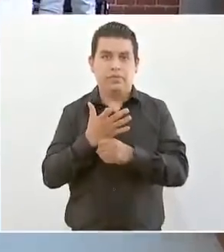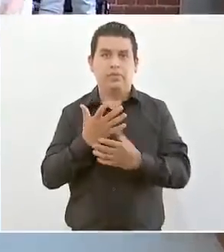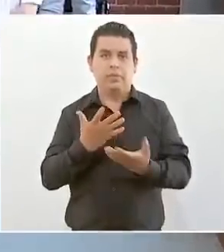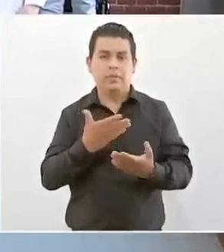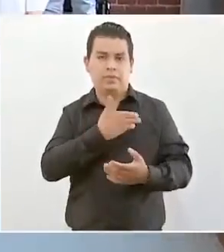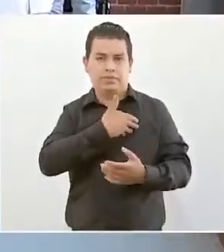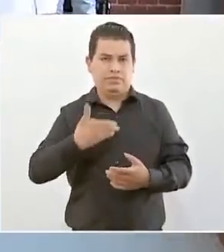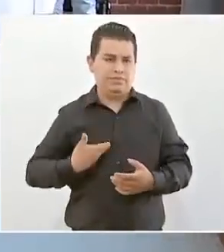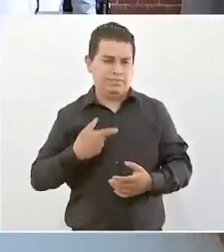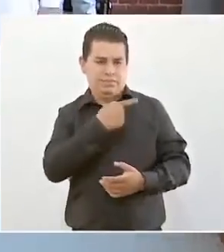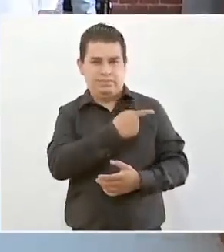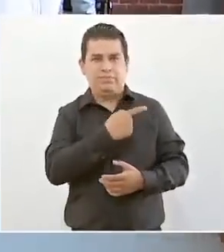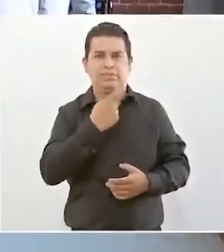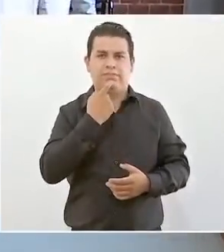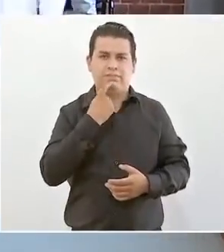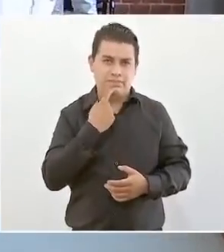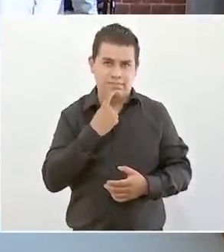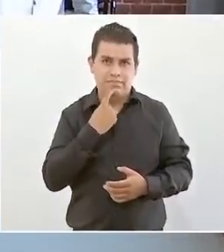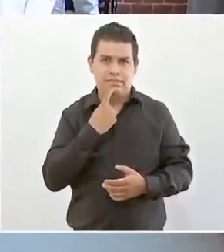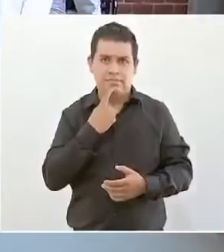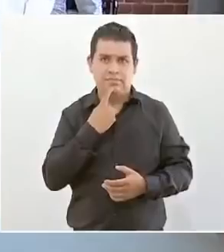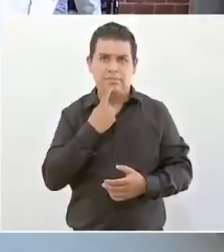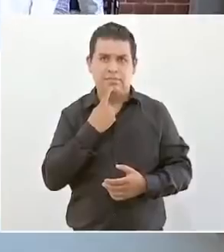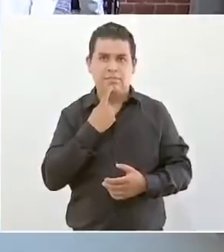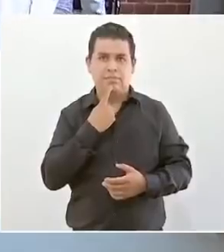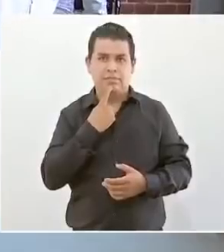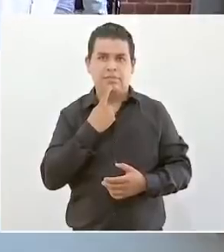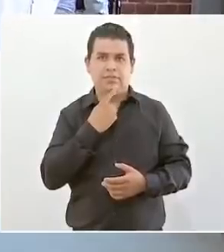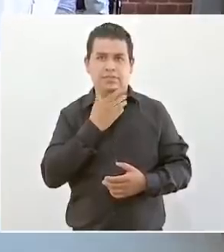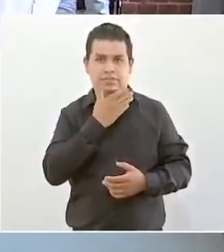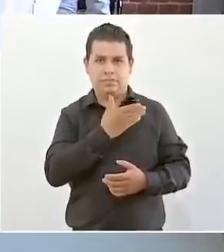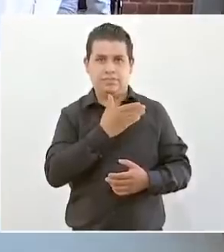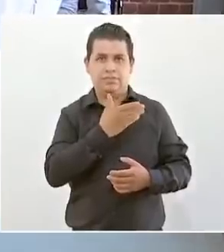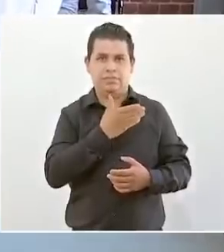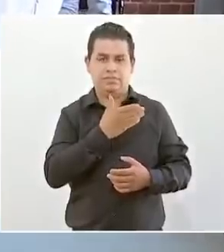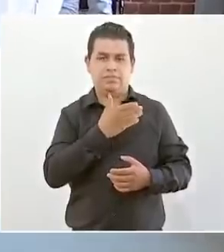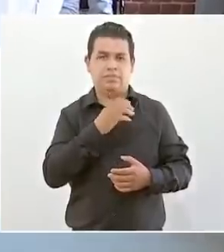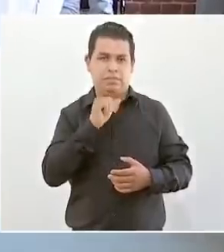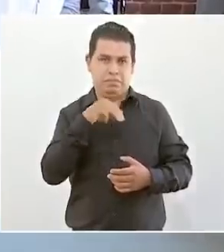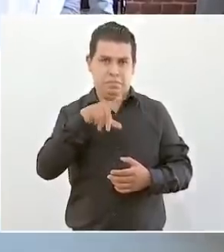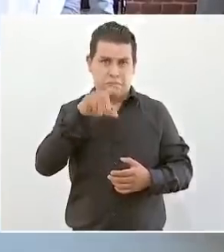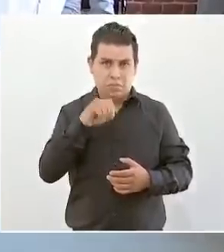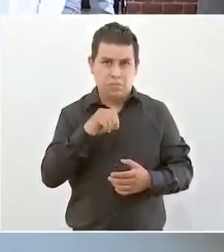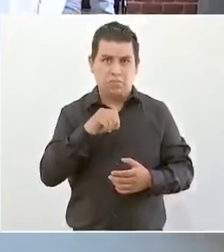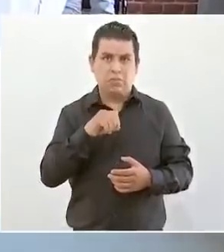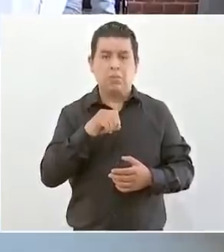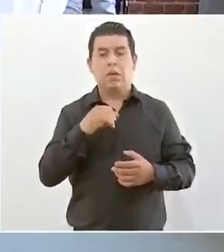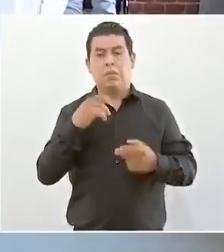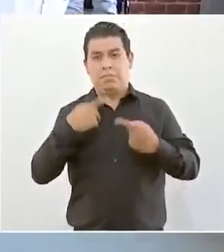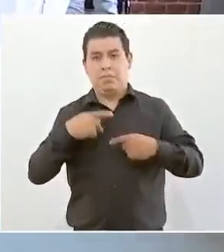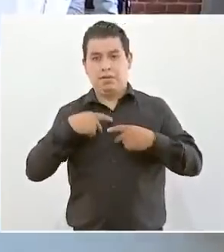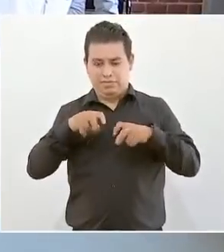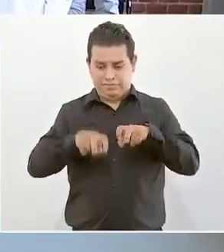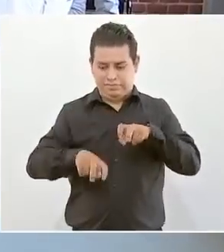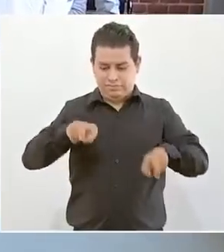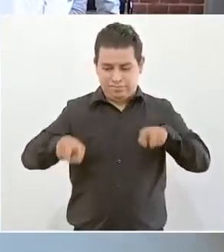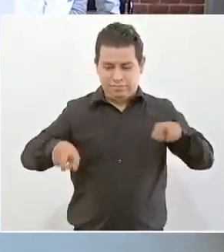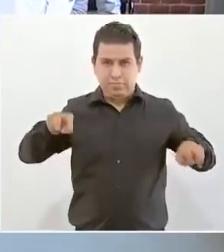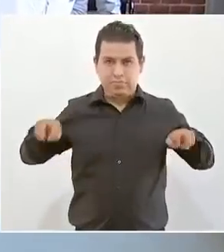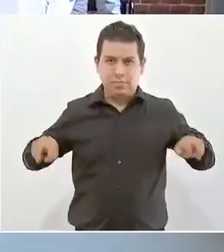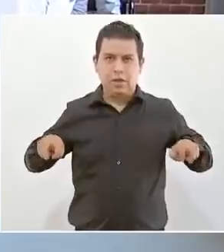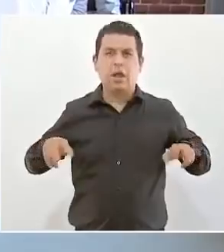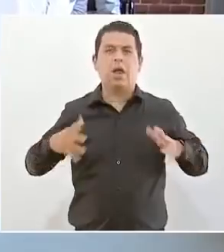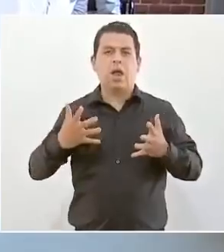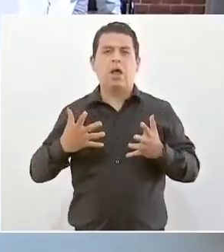presidente constitucional de los Estados Unidos Mexicanos, licenciado Andrés Manuel López Obrador, e integrantes del Presidium